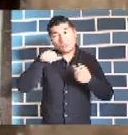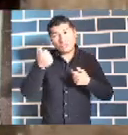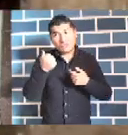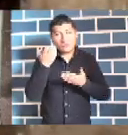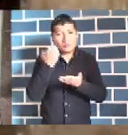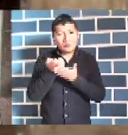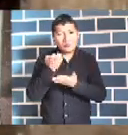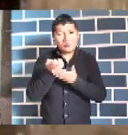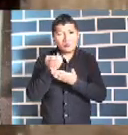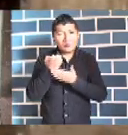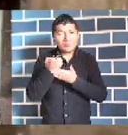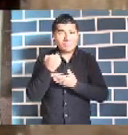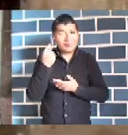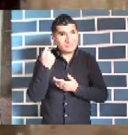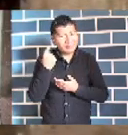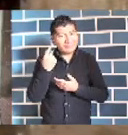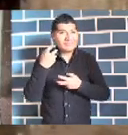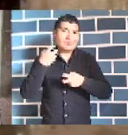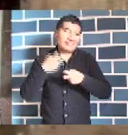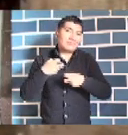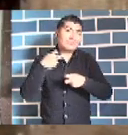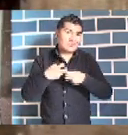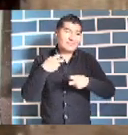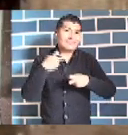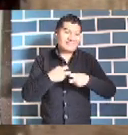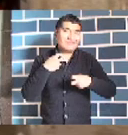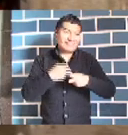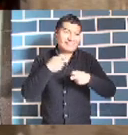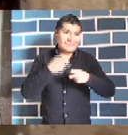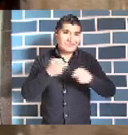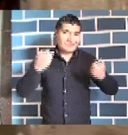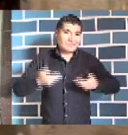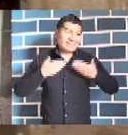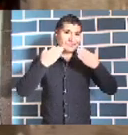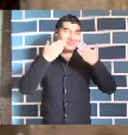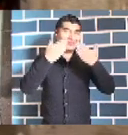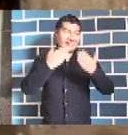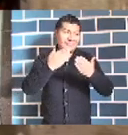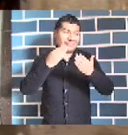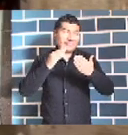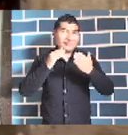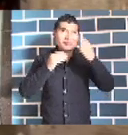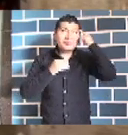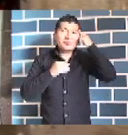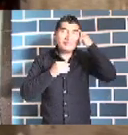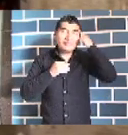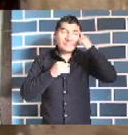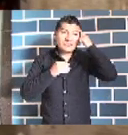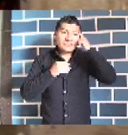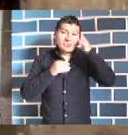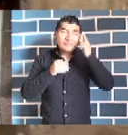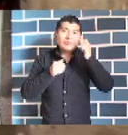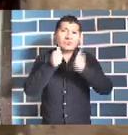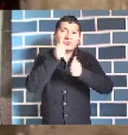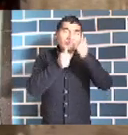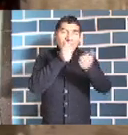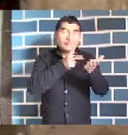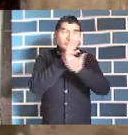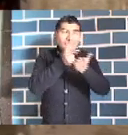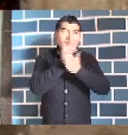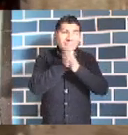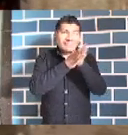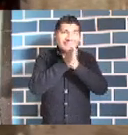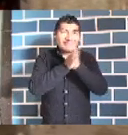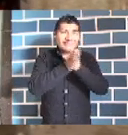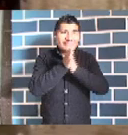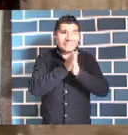económicos difícilmente actuaremos teniendo en cuenta los verdaderos intereses